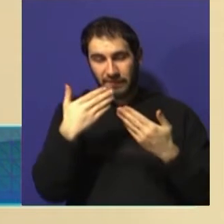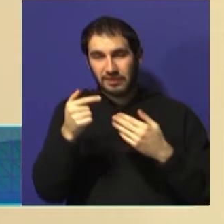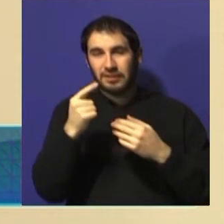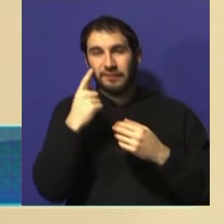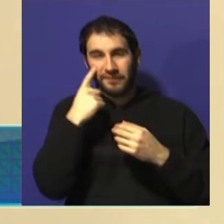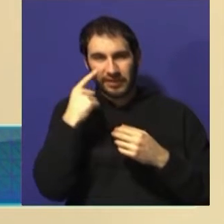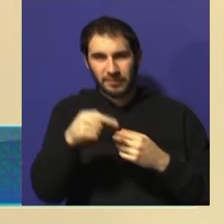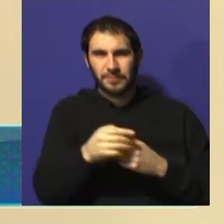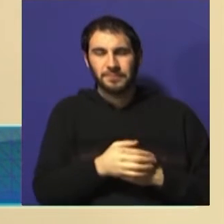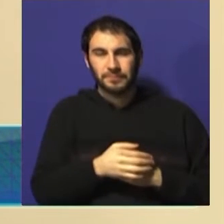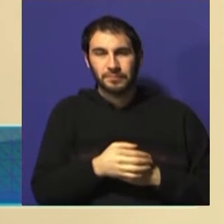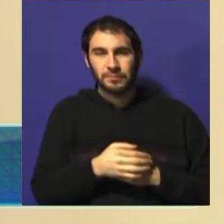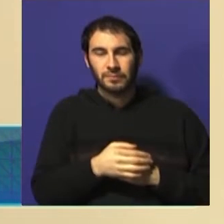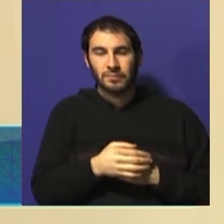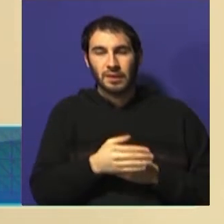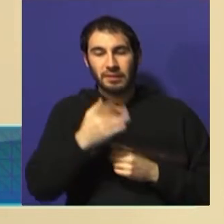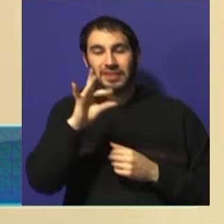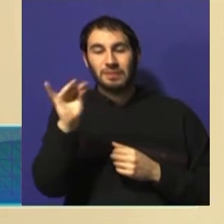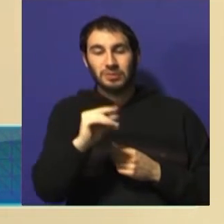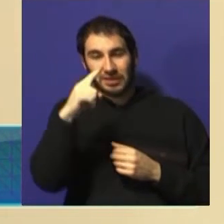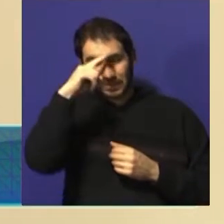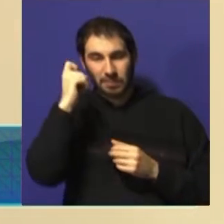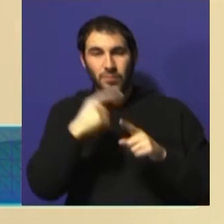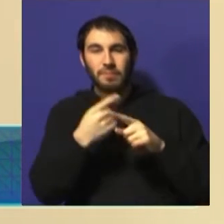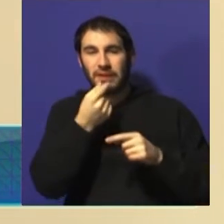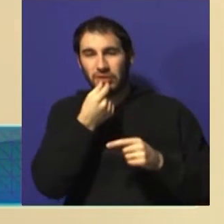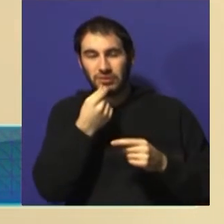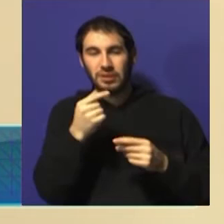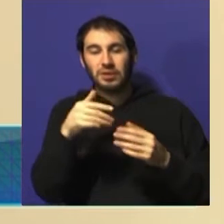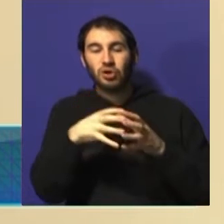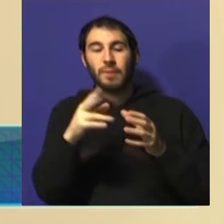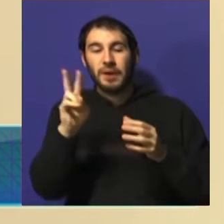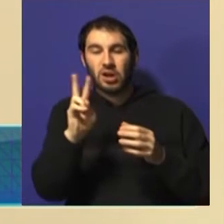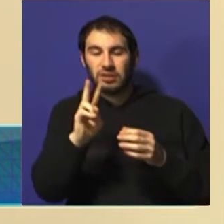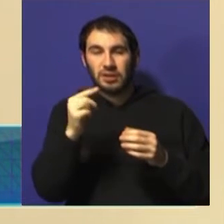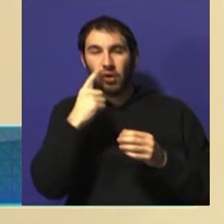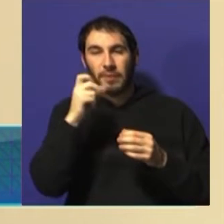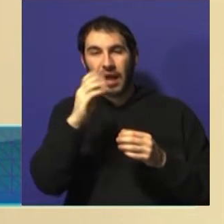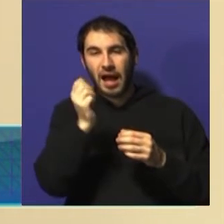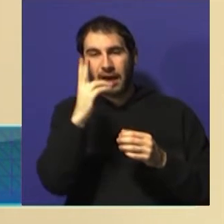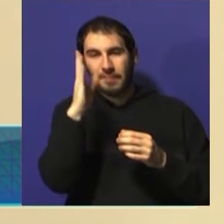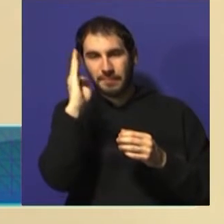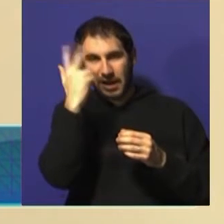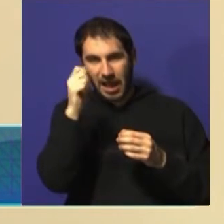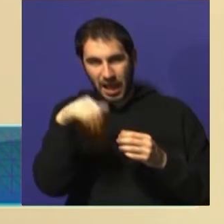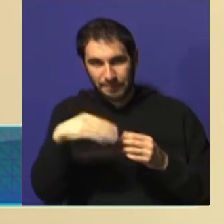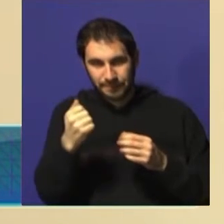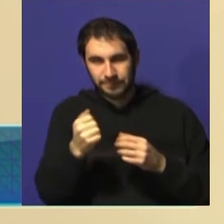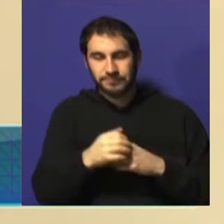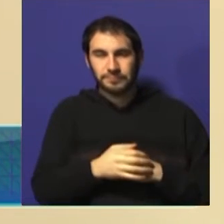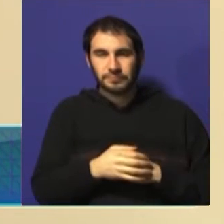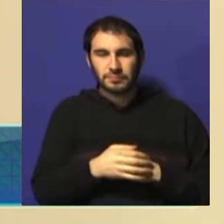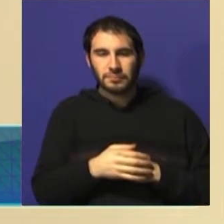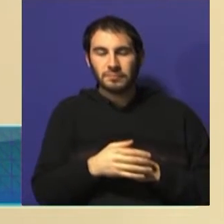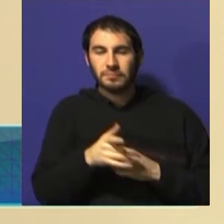aire a uno de los diputados nacionales por Mendoza del Frente para la Victoria, que es Alejandro Abraham, y noten ustedes, si